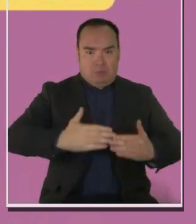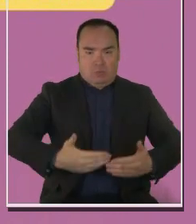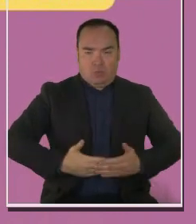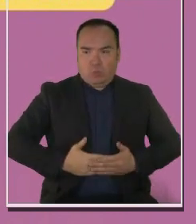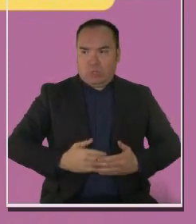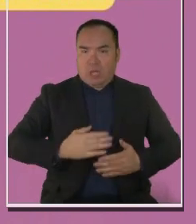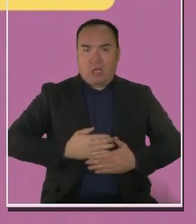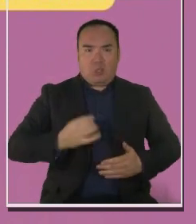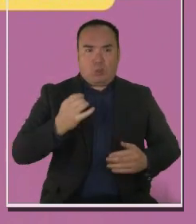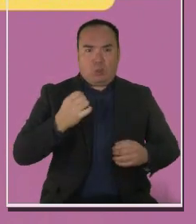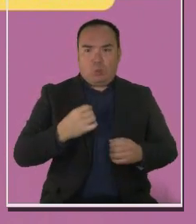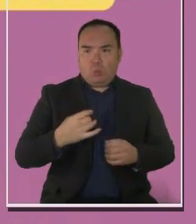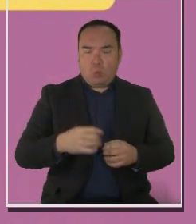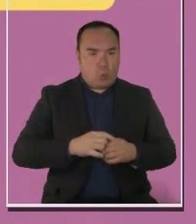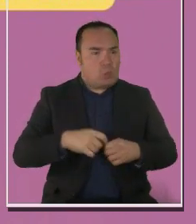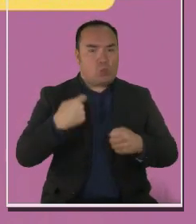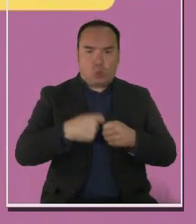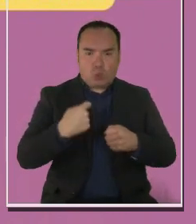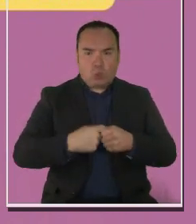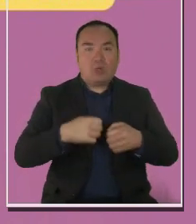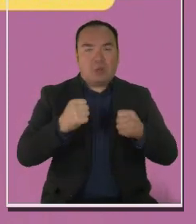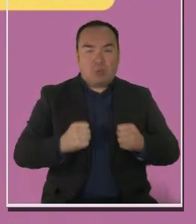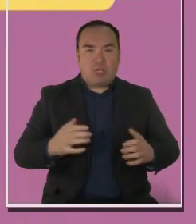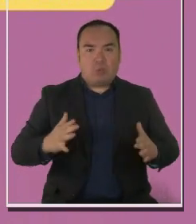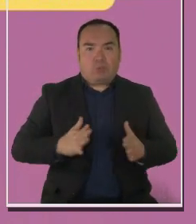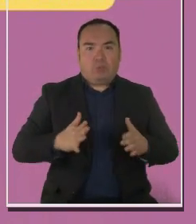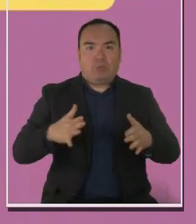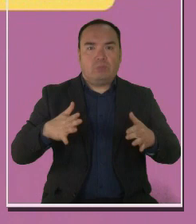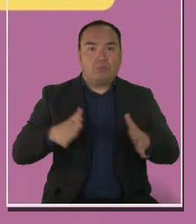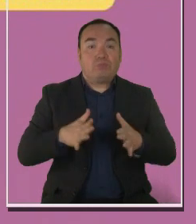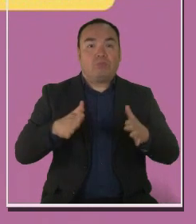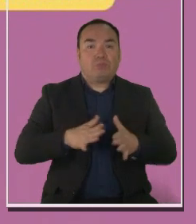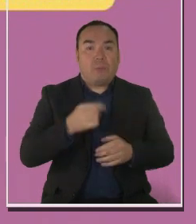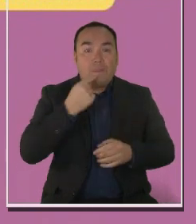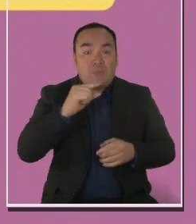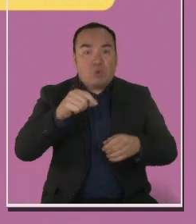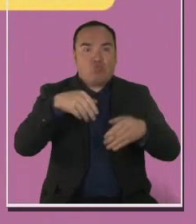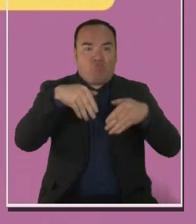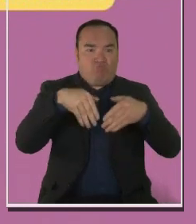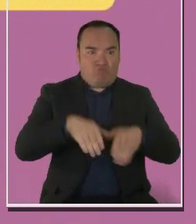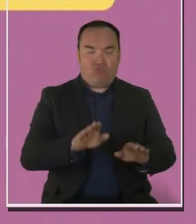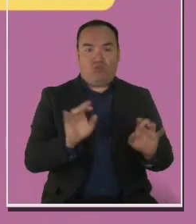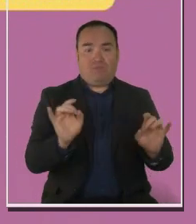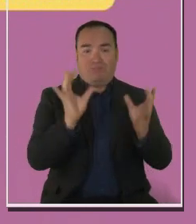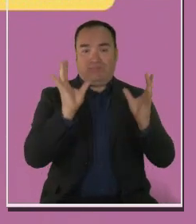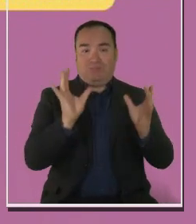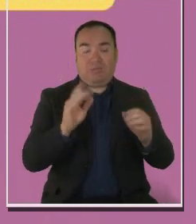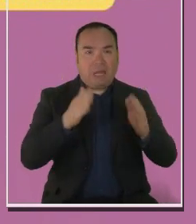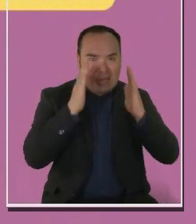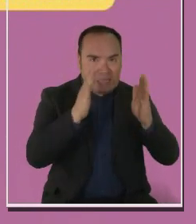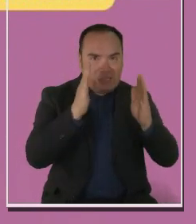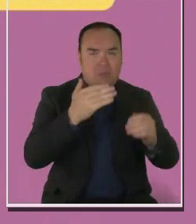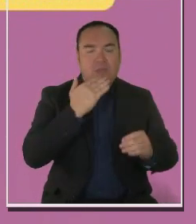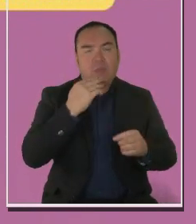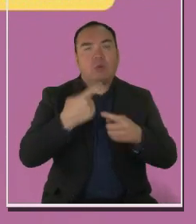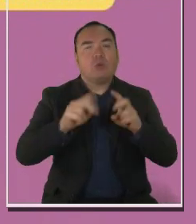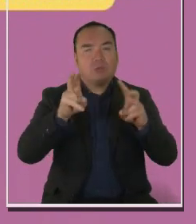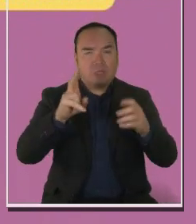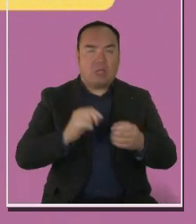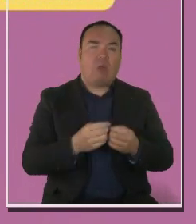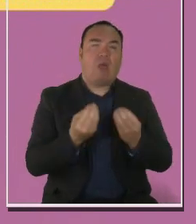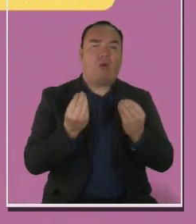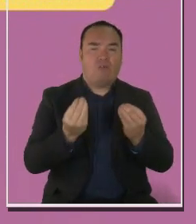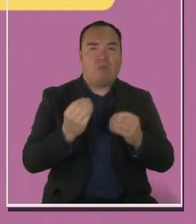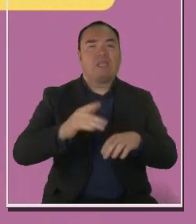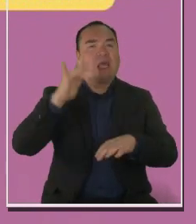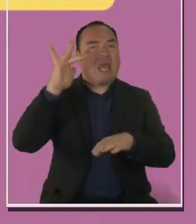dura y que pueden empezar a gatillarse contracciones, por lo tanto hay que estar muy, muy atentos. Signos y síntomas de gravedad, por supuesto, la fiebre,